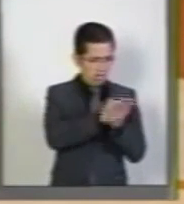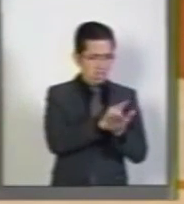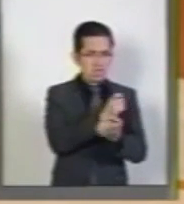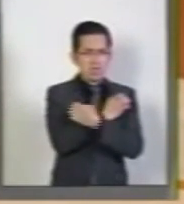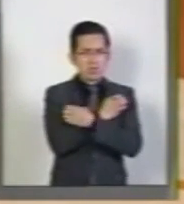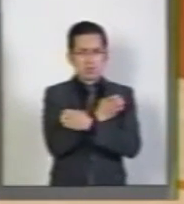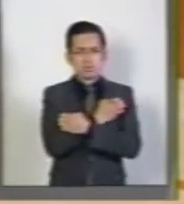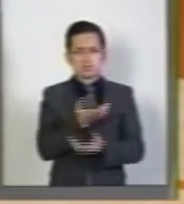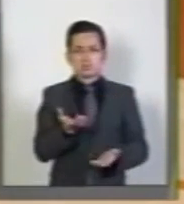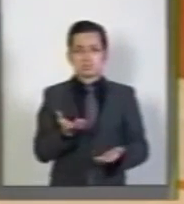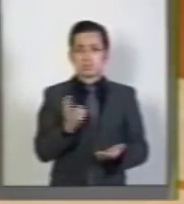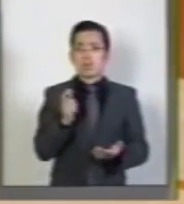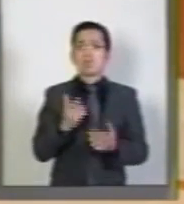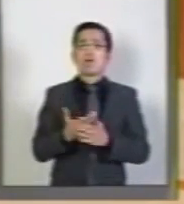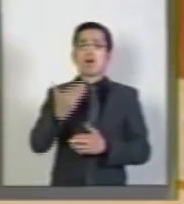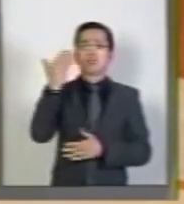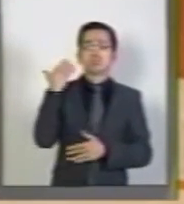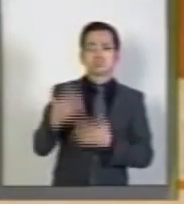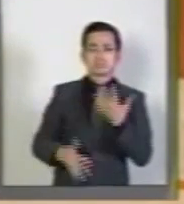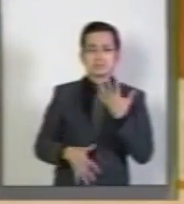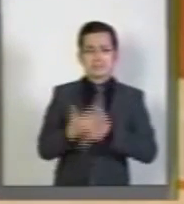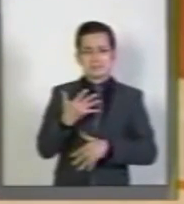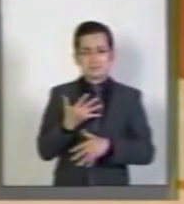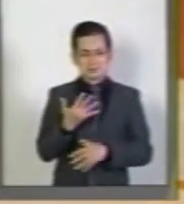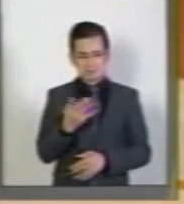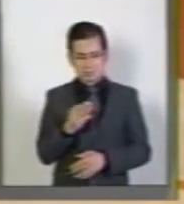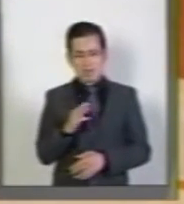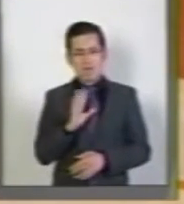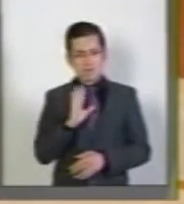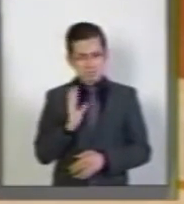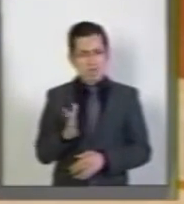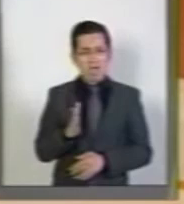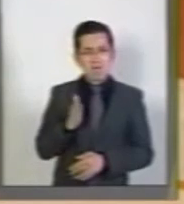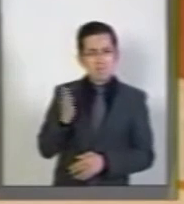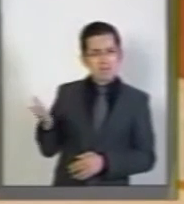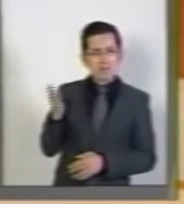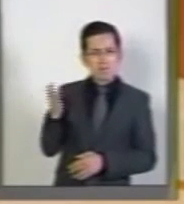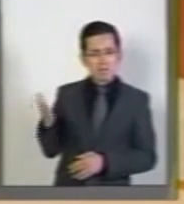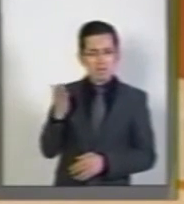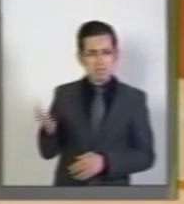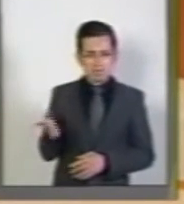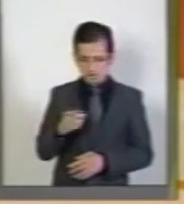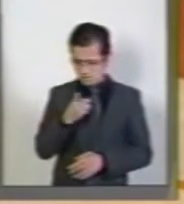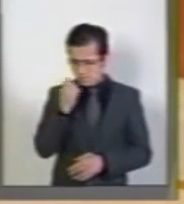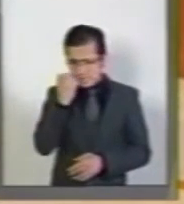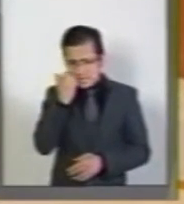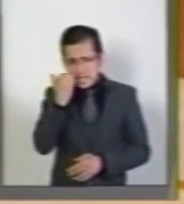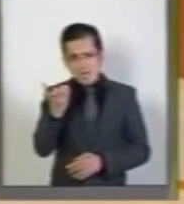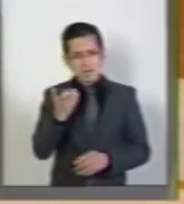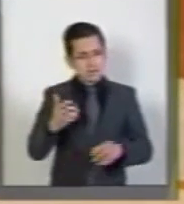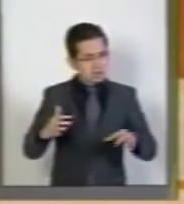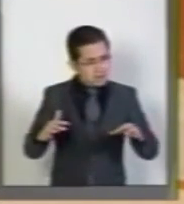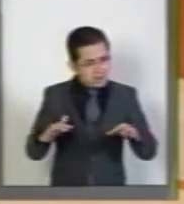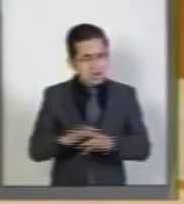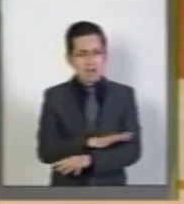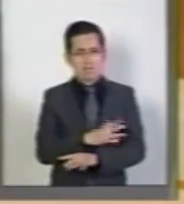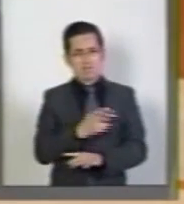Al menos desde el 15 de mayo pasado, concretamente se exige la modificación de su